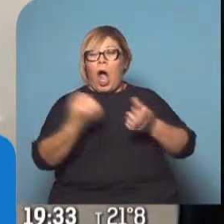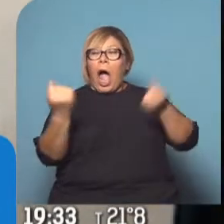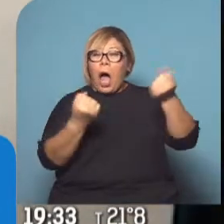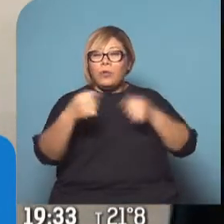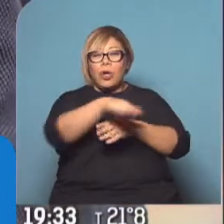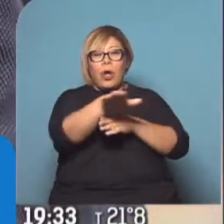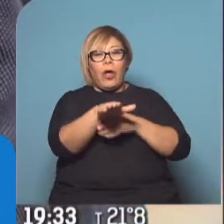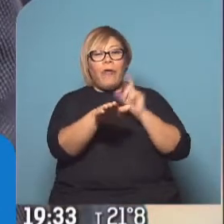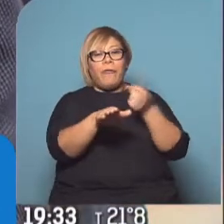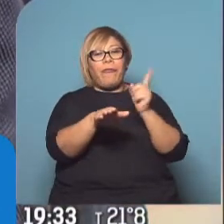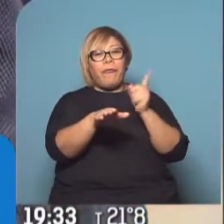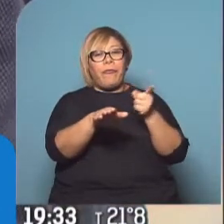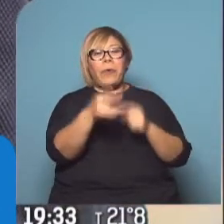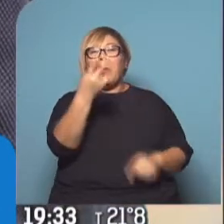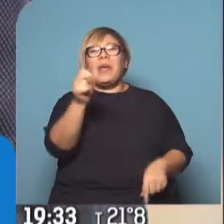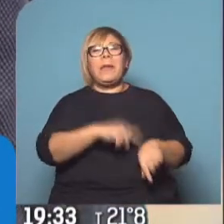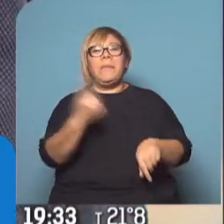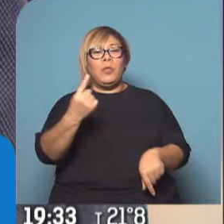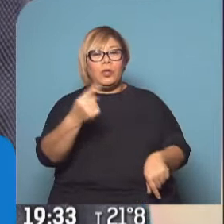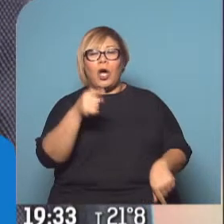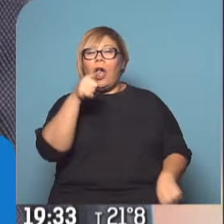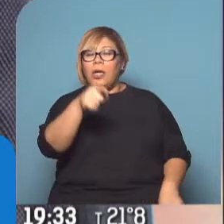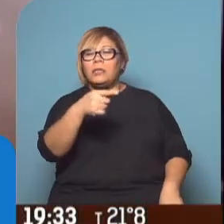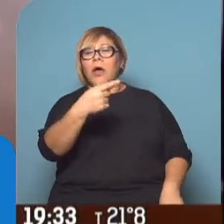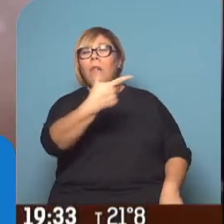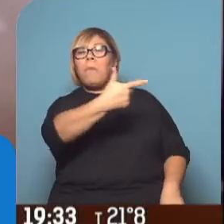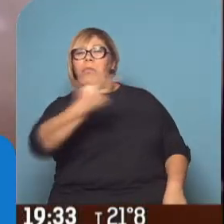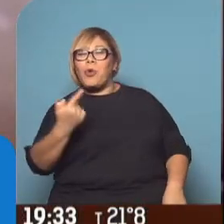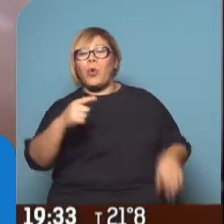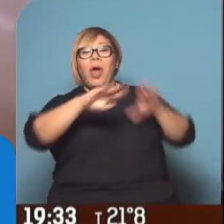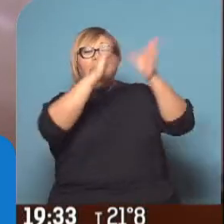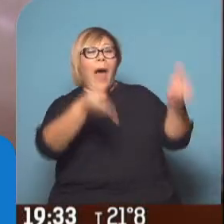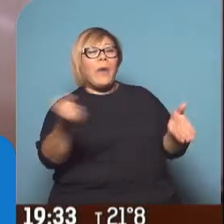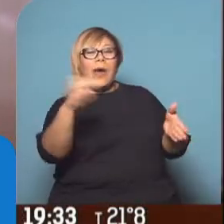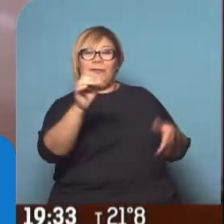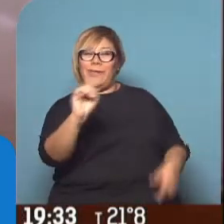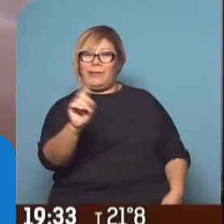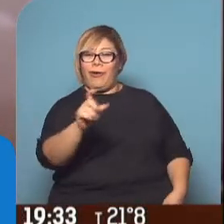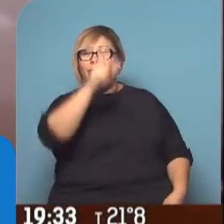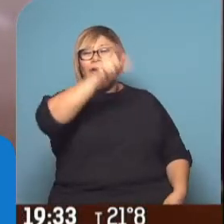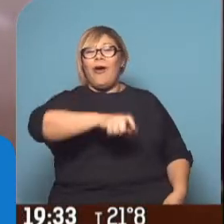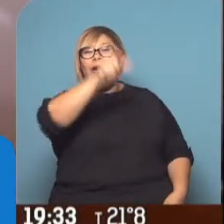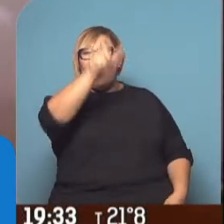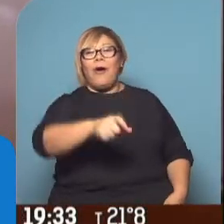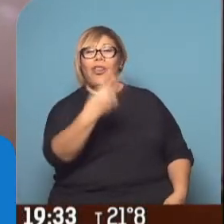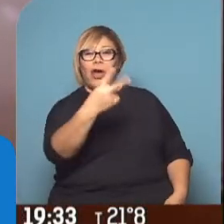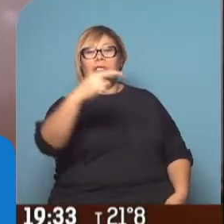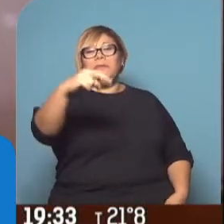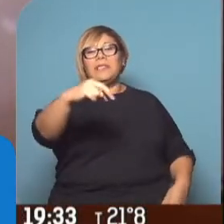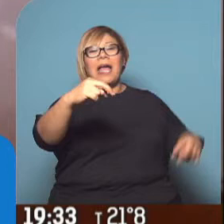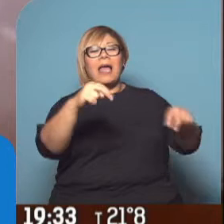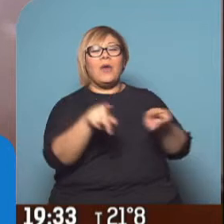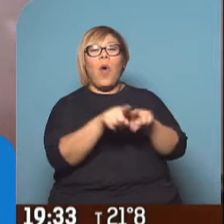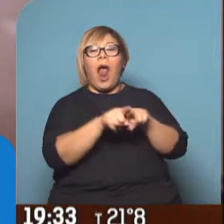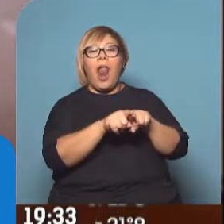esperando que llegaran estas personas para dispararle a ellos, no a un tacho de basura. No, obviamente nadie se detiene, o podría ser